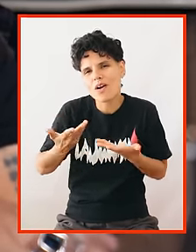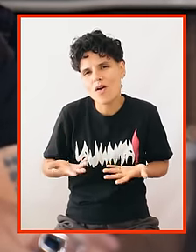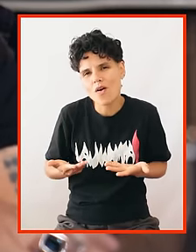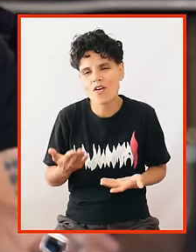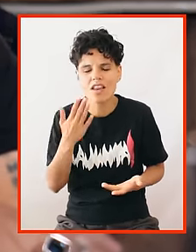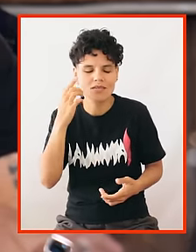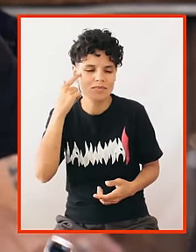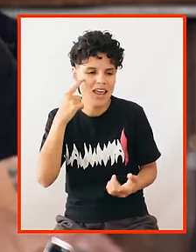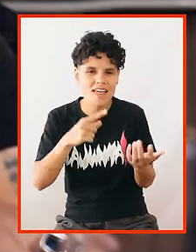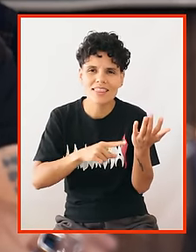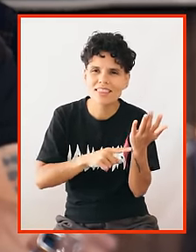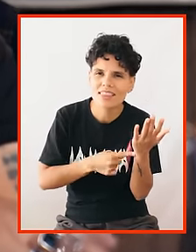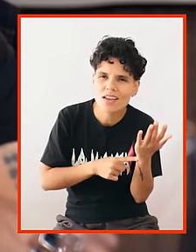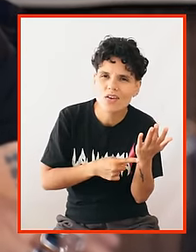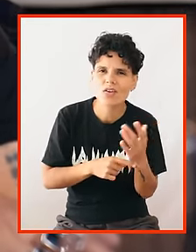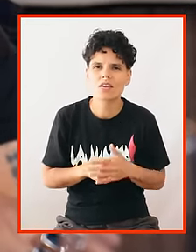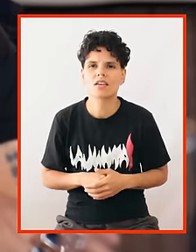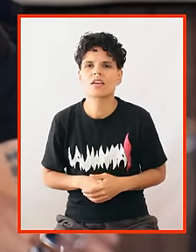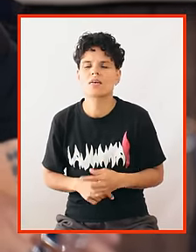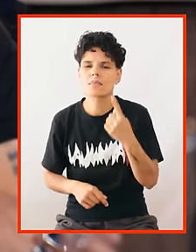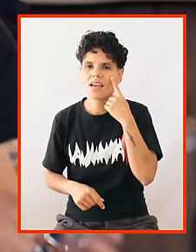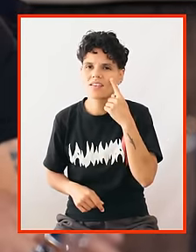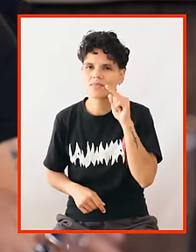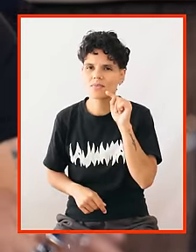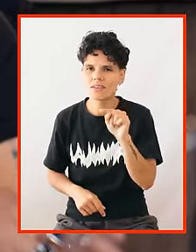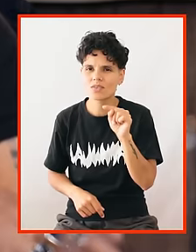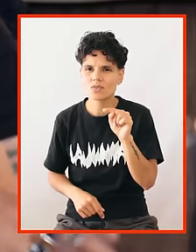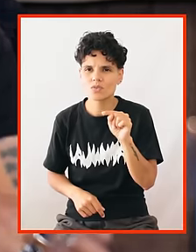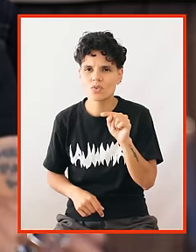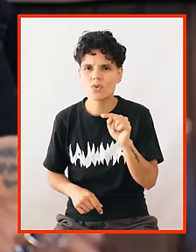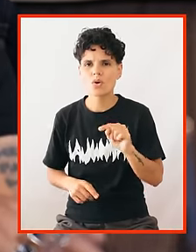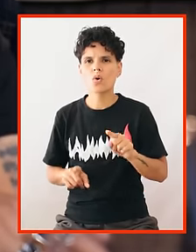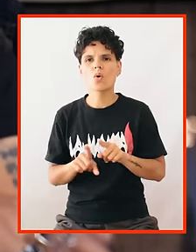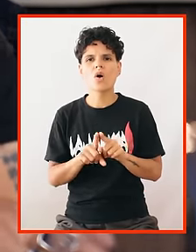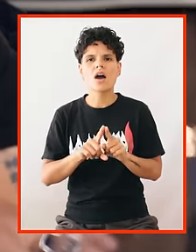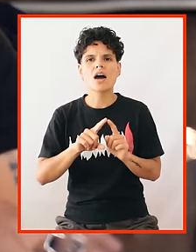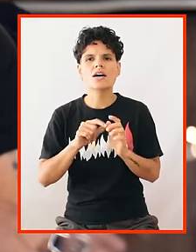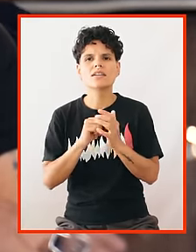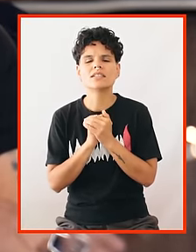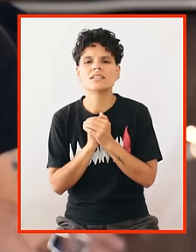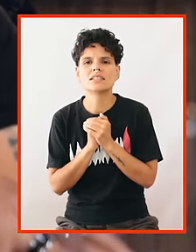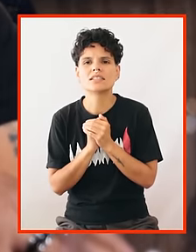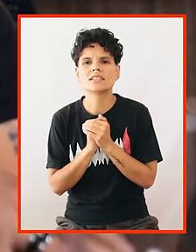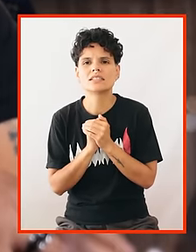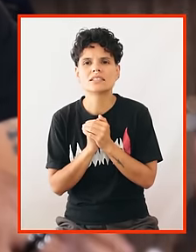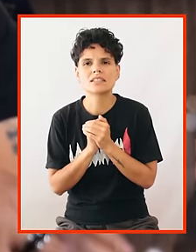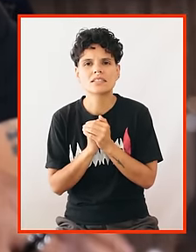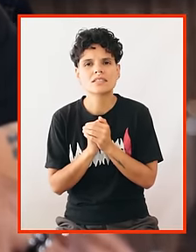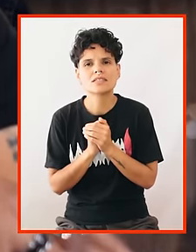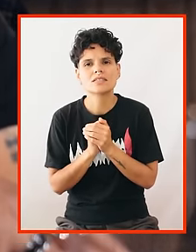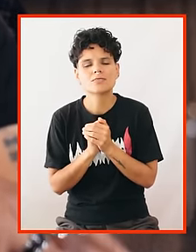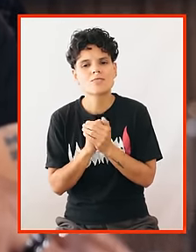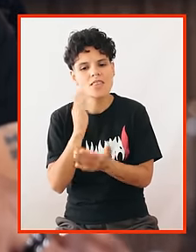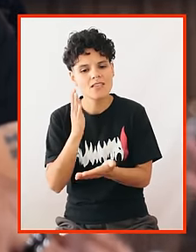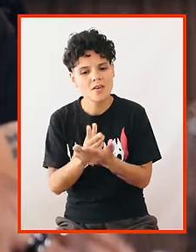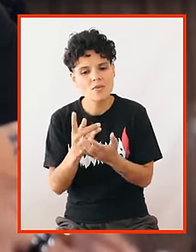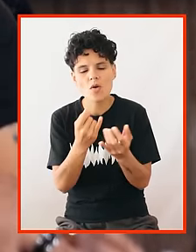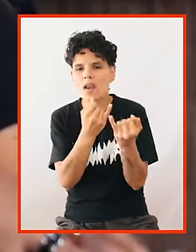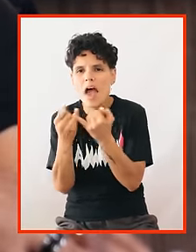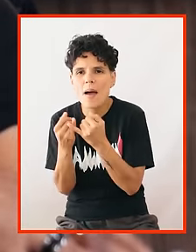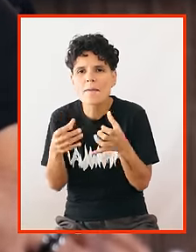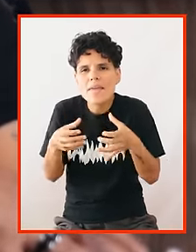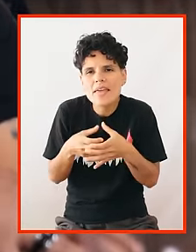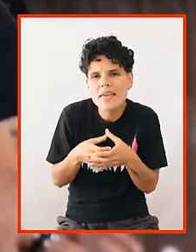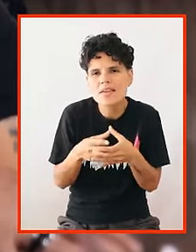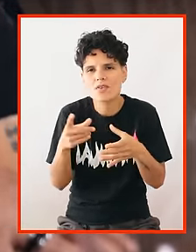la tecnología. Probablemente dentro de todo eso nosotros echemos un poco de menos esta cosa como de tener que estar en comunión o con tu grupo de